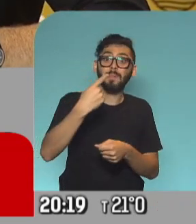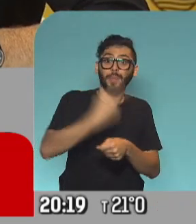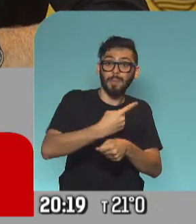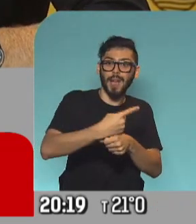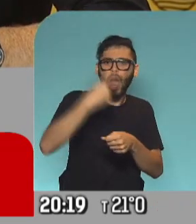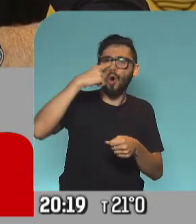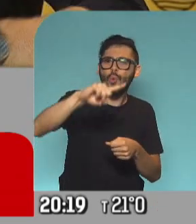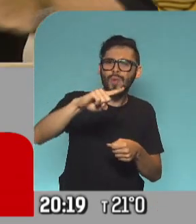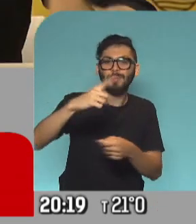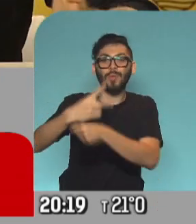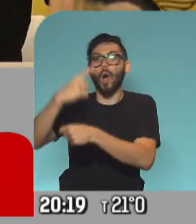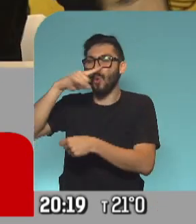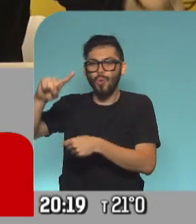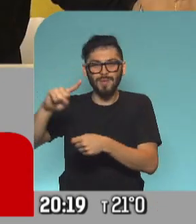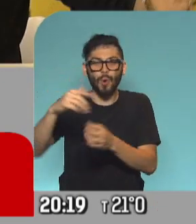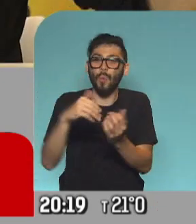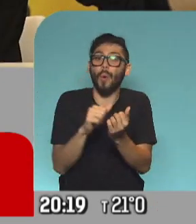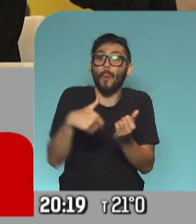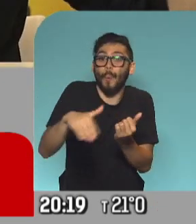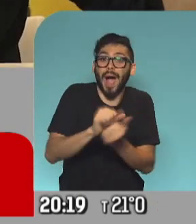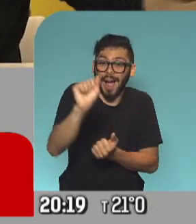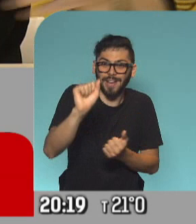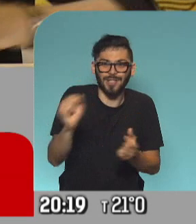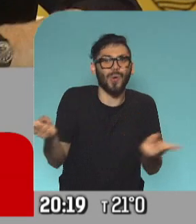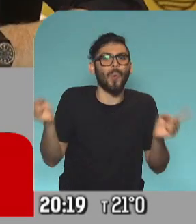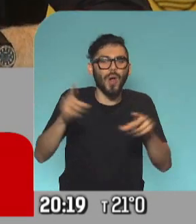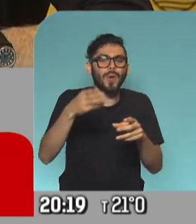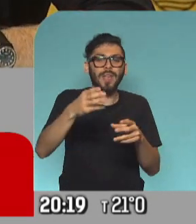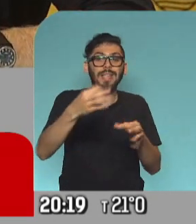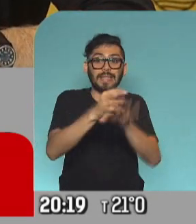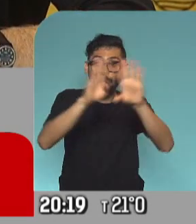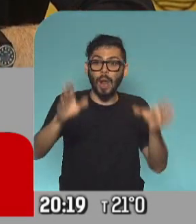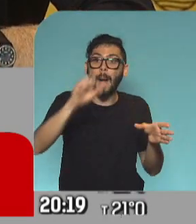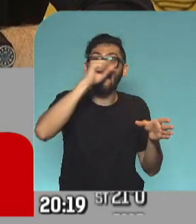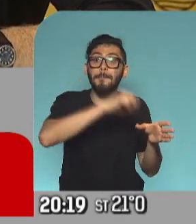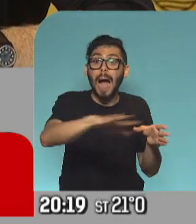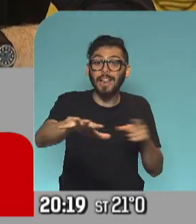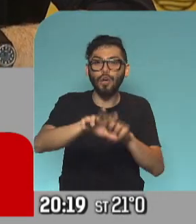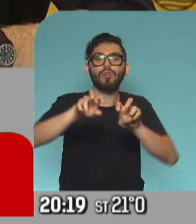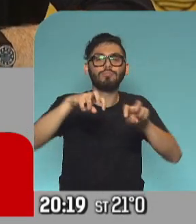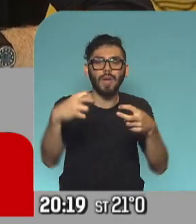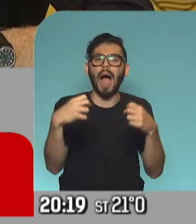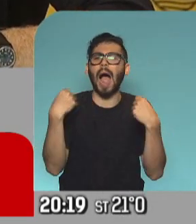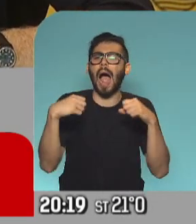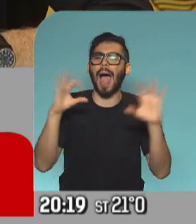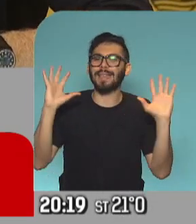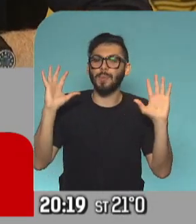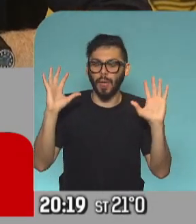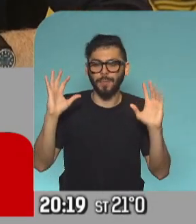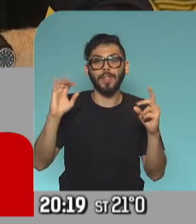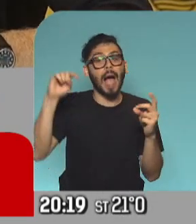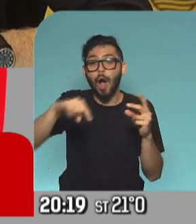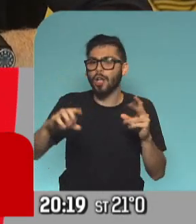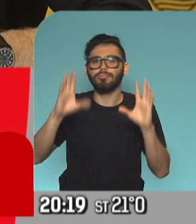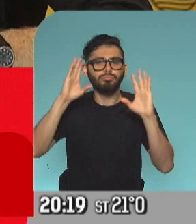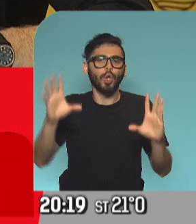secundaria los que habían retomado estas actividades recreativas en patios de escuelas. Ahora esto se extiende para todos los demás graduados y todos los